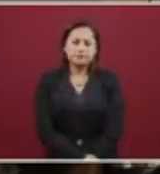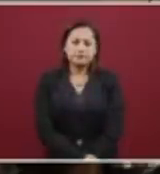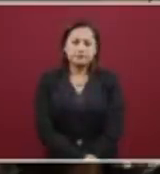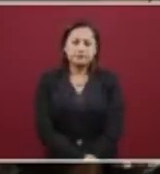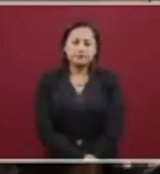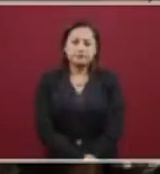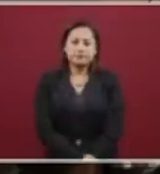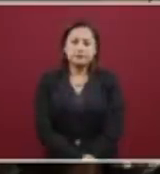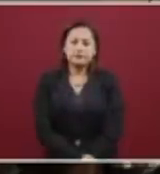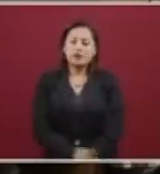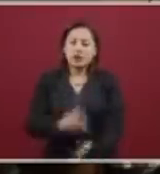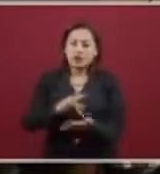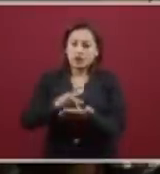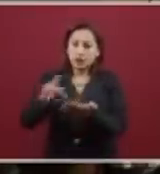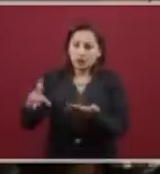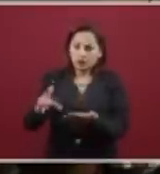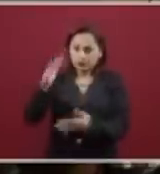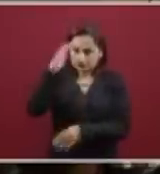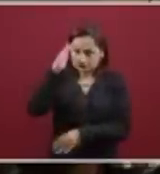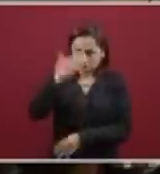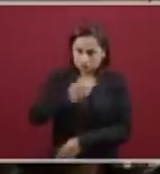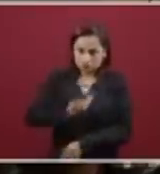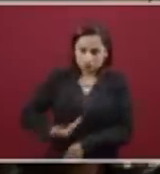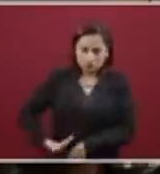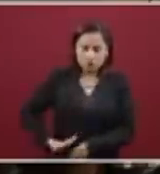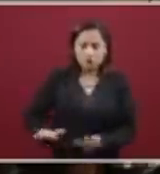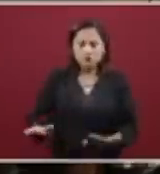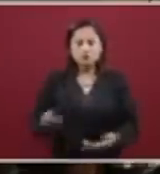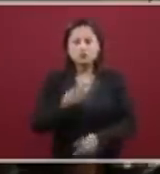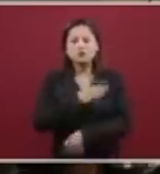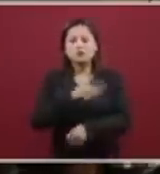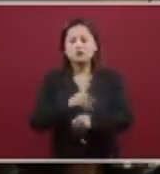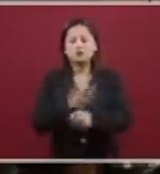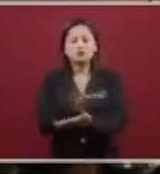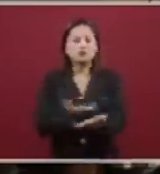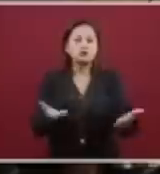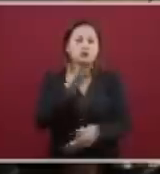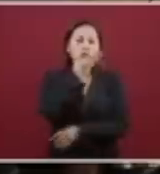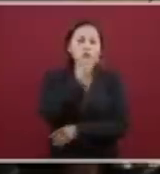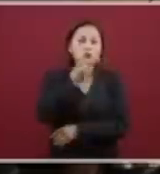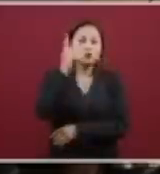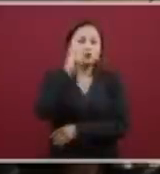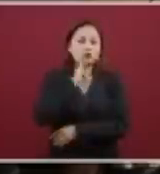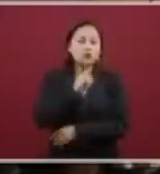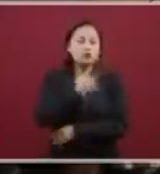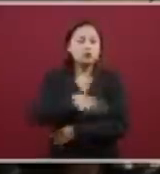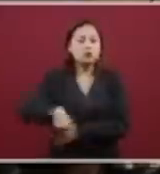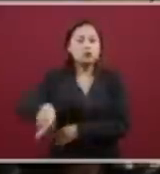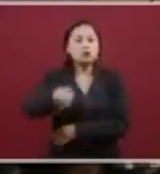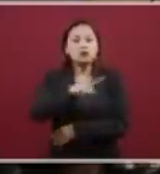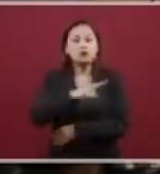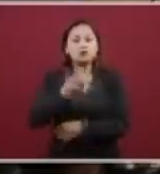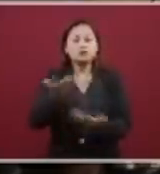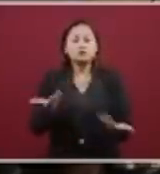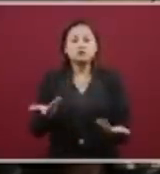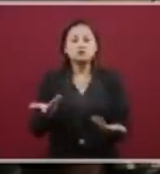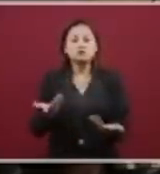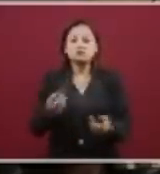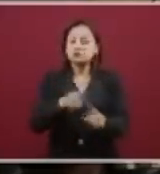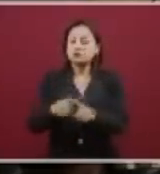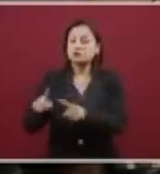y muchas gracias señor presidente muy buenos días a todos de todos ustedes viendo nosotros los medios de